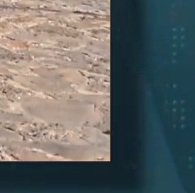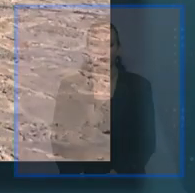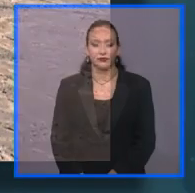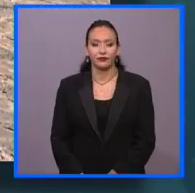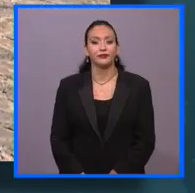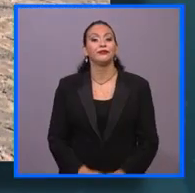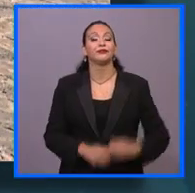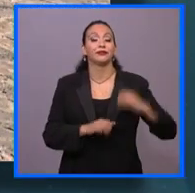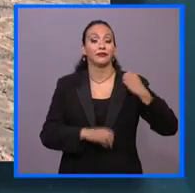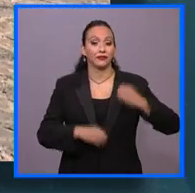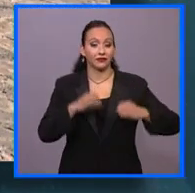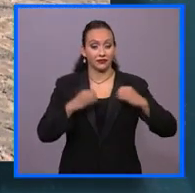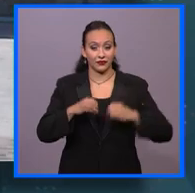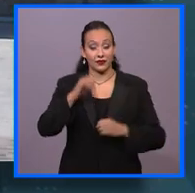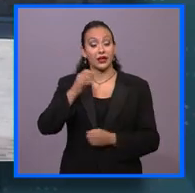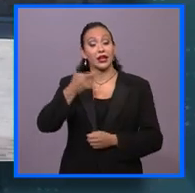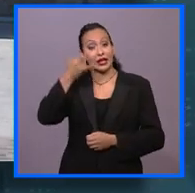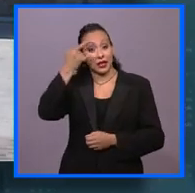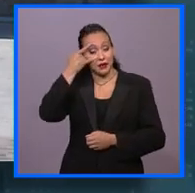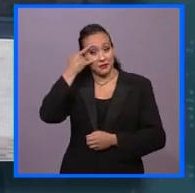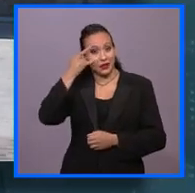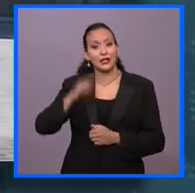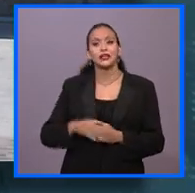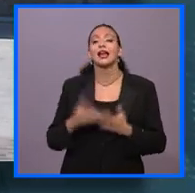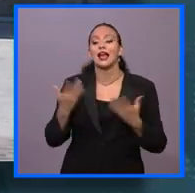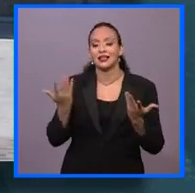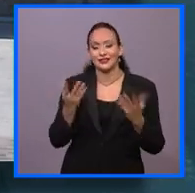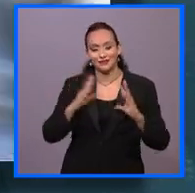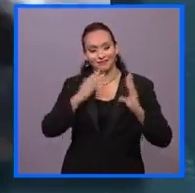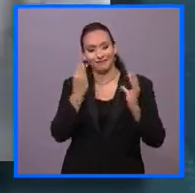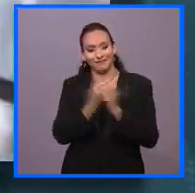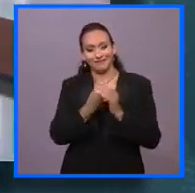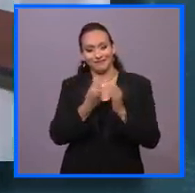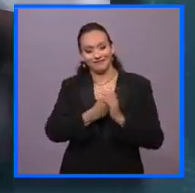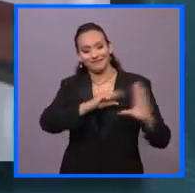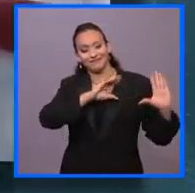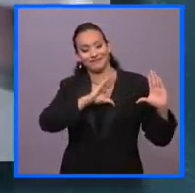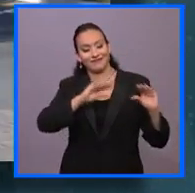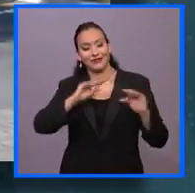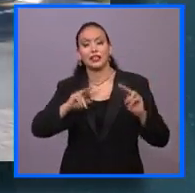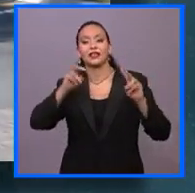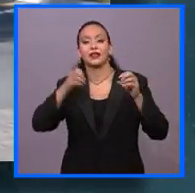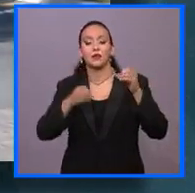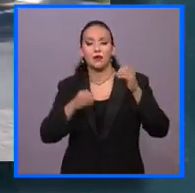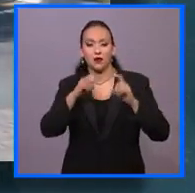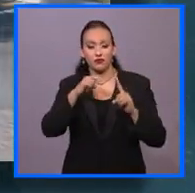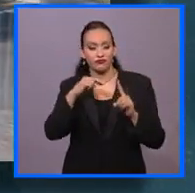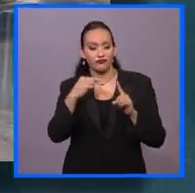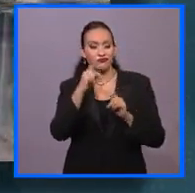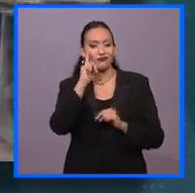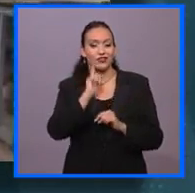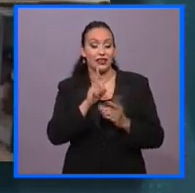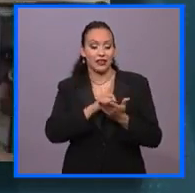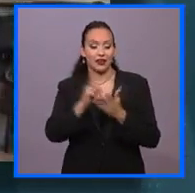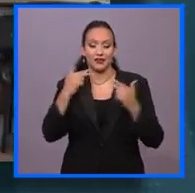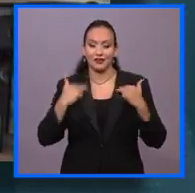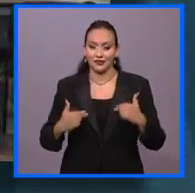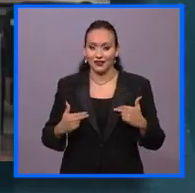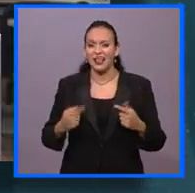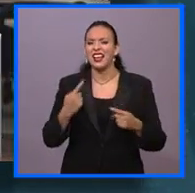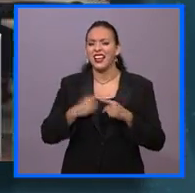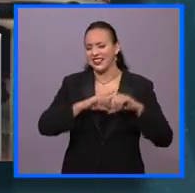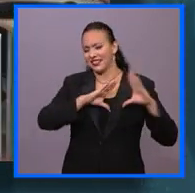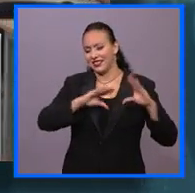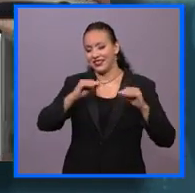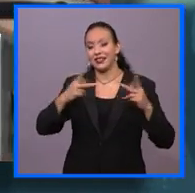En el Poder Judicial de Campeche se llevó a cabo el curso de actualización sobre perspectiva de género y derechos humanos, dirigido al